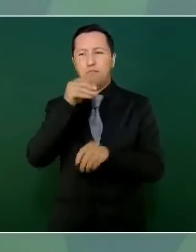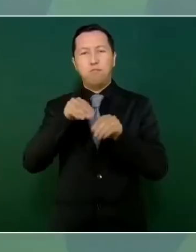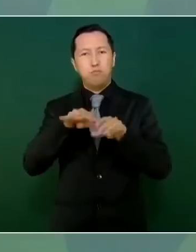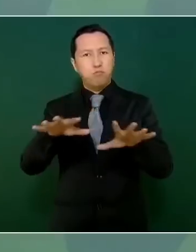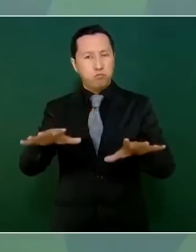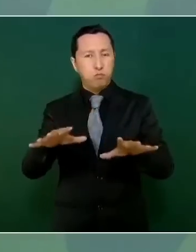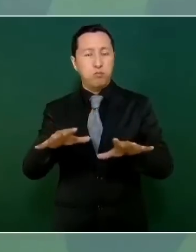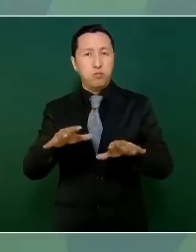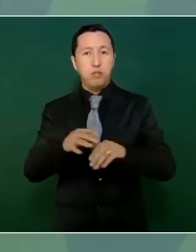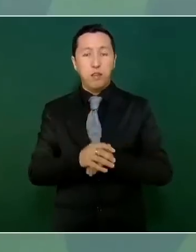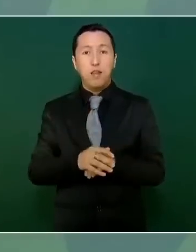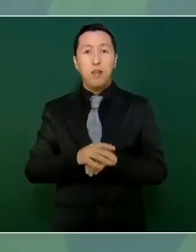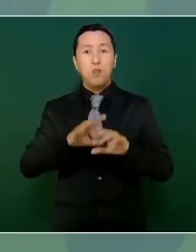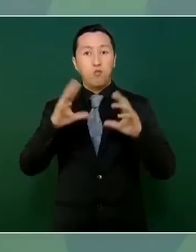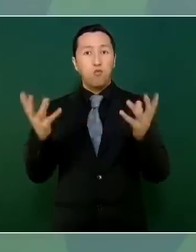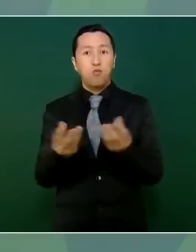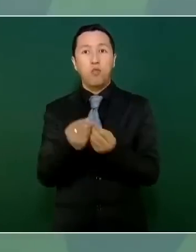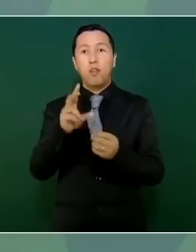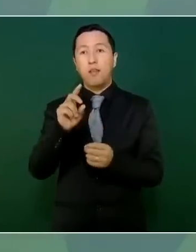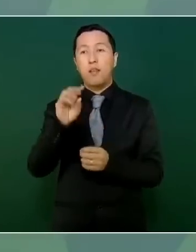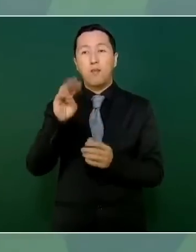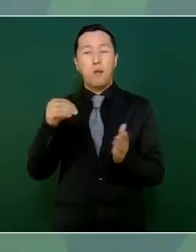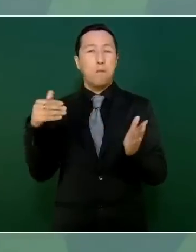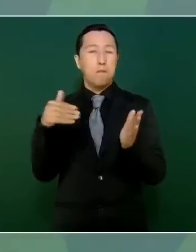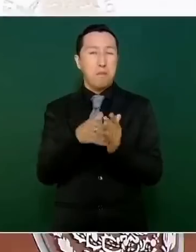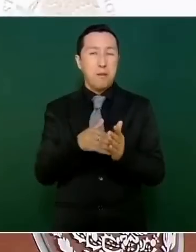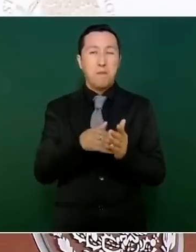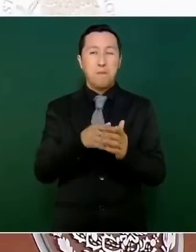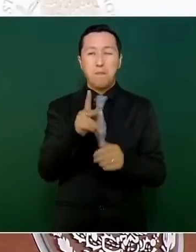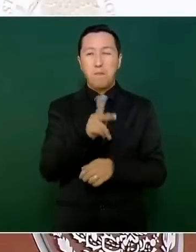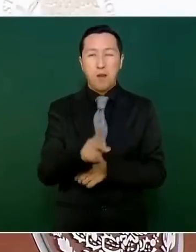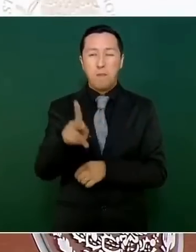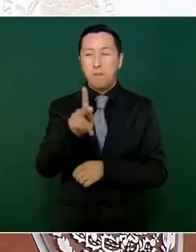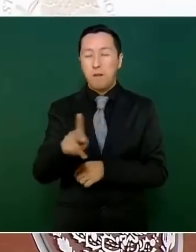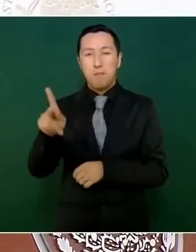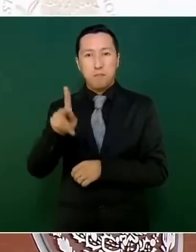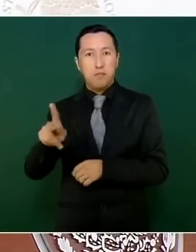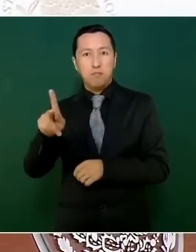comunidades que hay en México. Entonces fue un buen presidente.